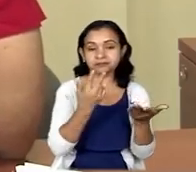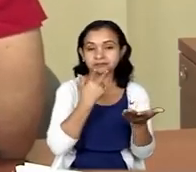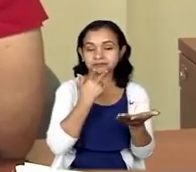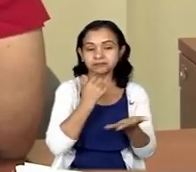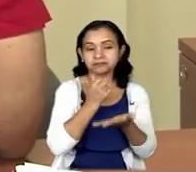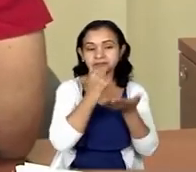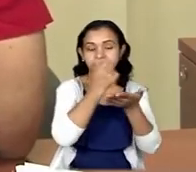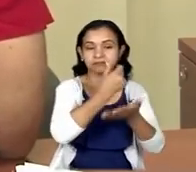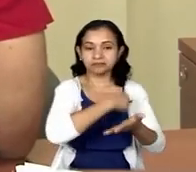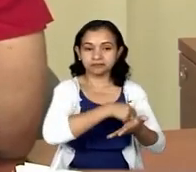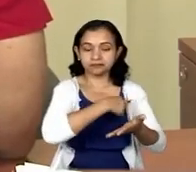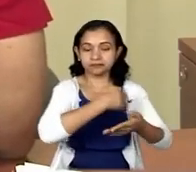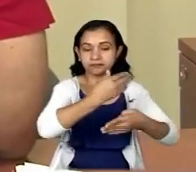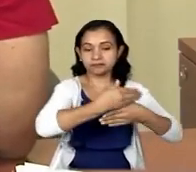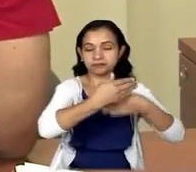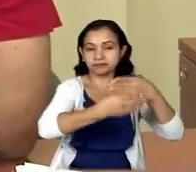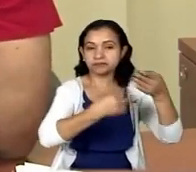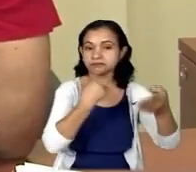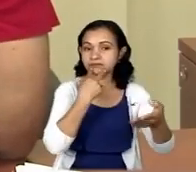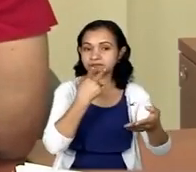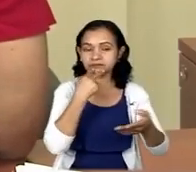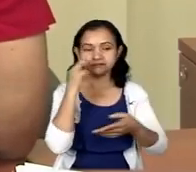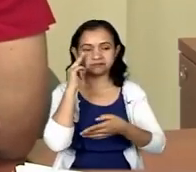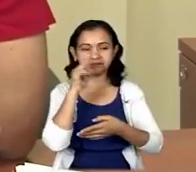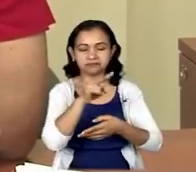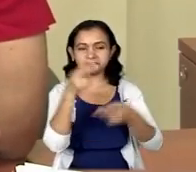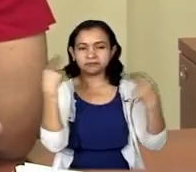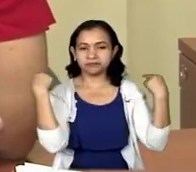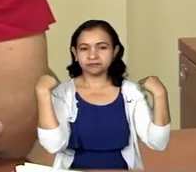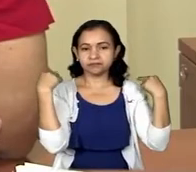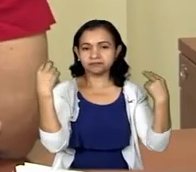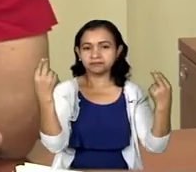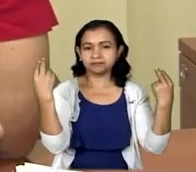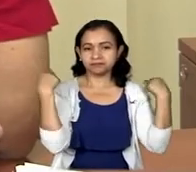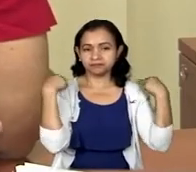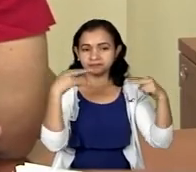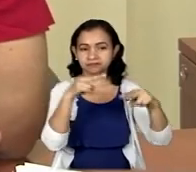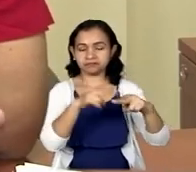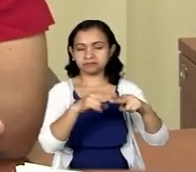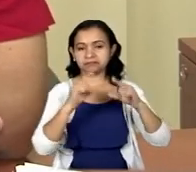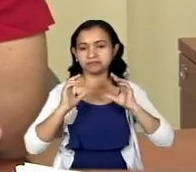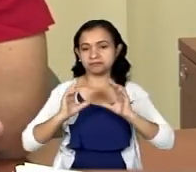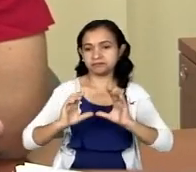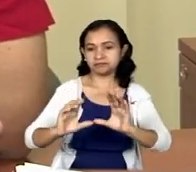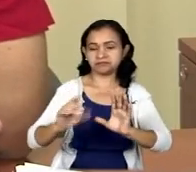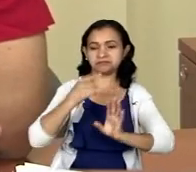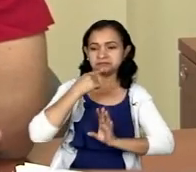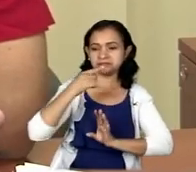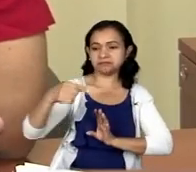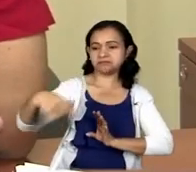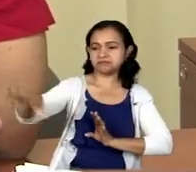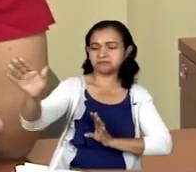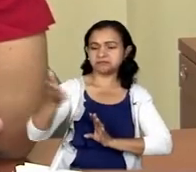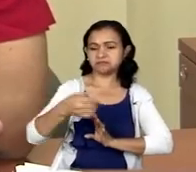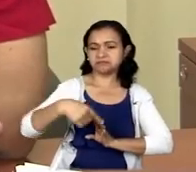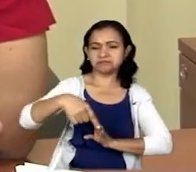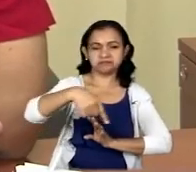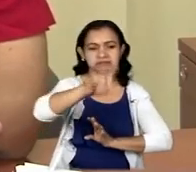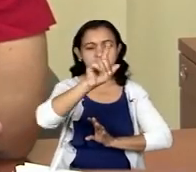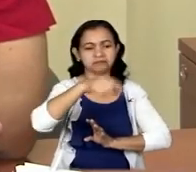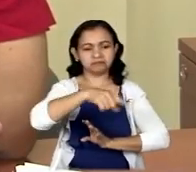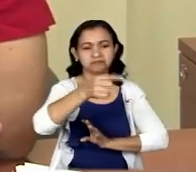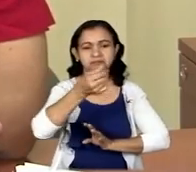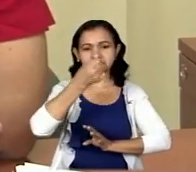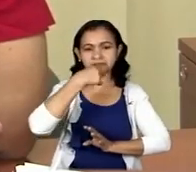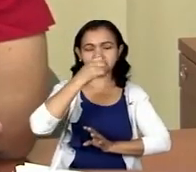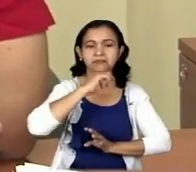y mejorar los centros de estudio, aquellos que miraron a los maestros y a las maestras, que los miraban en la calle y más bien les decían que fueran a pedirle, a darles pastillas